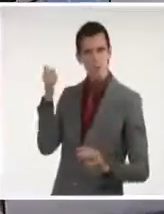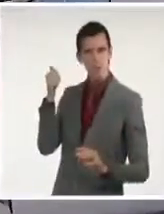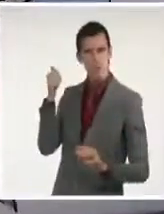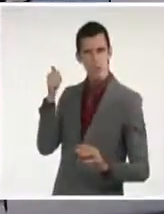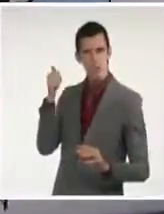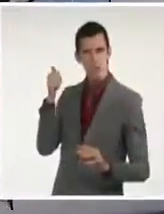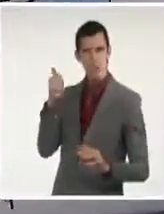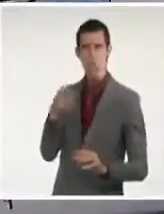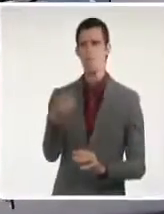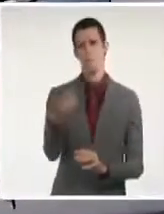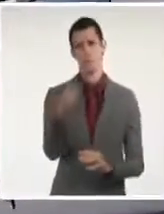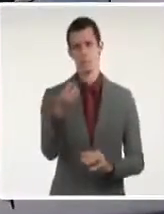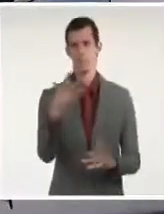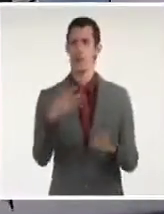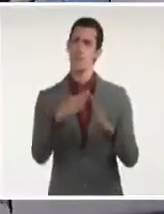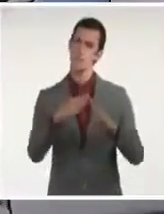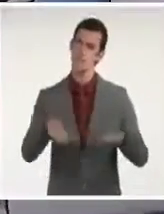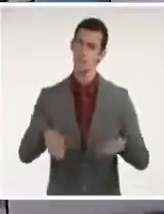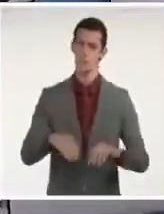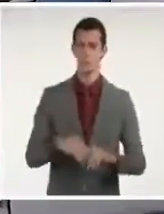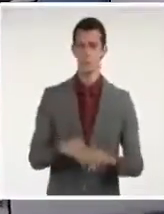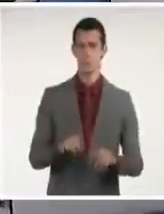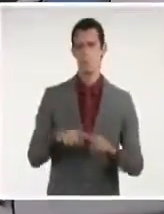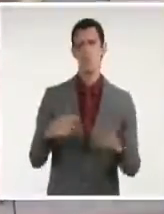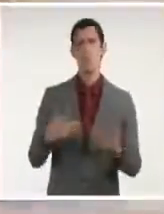y espontáneas. Veamos por qué.